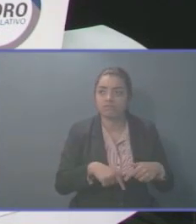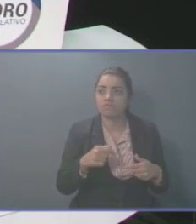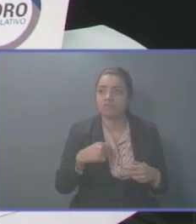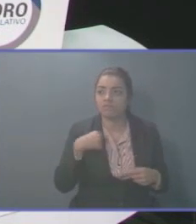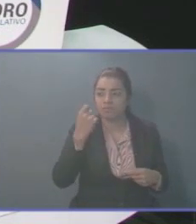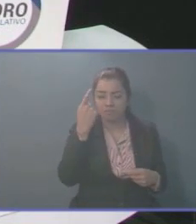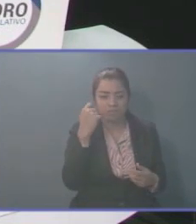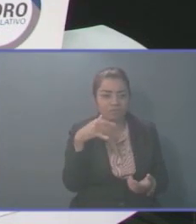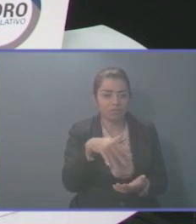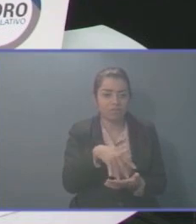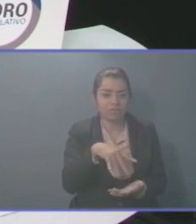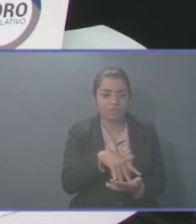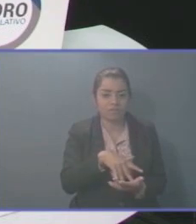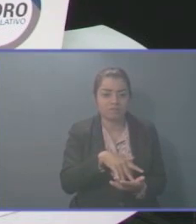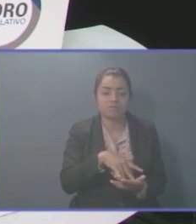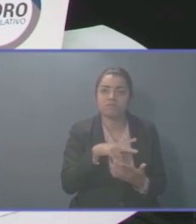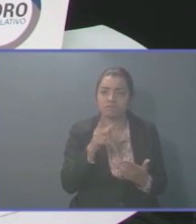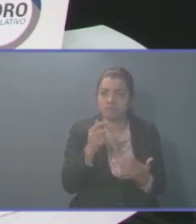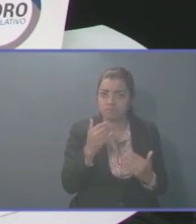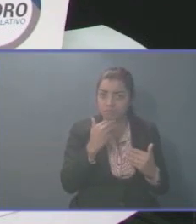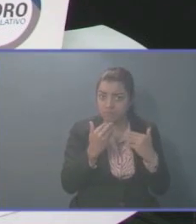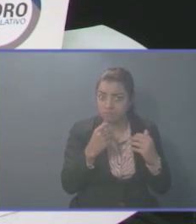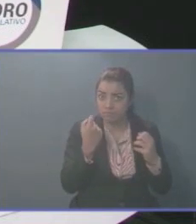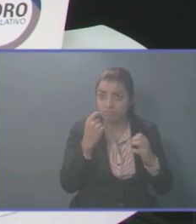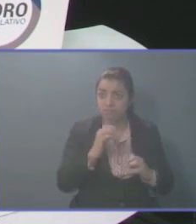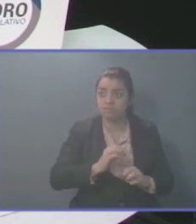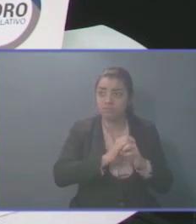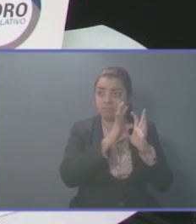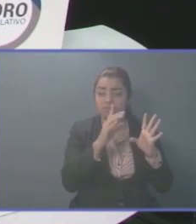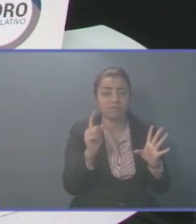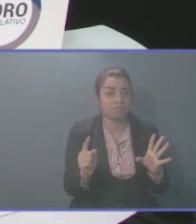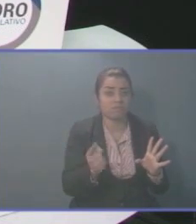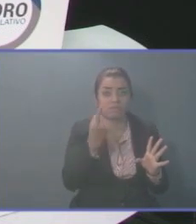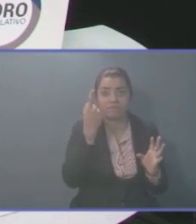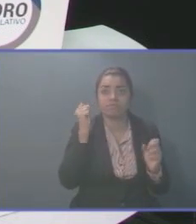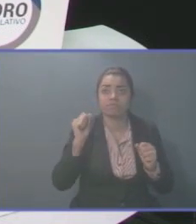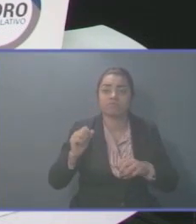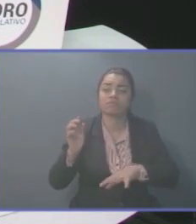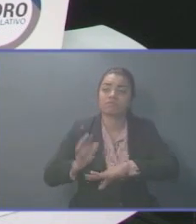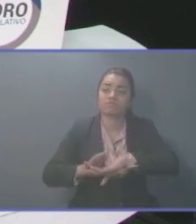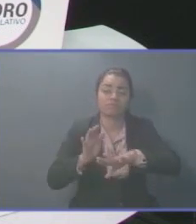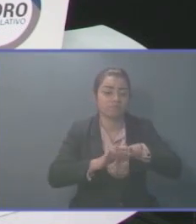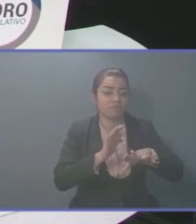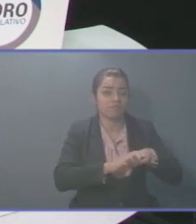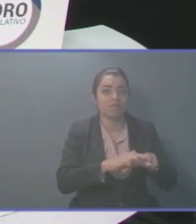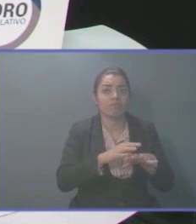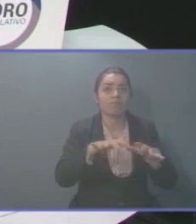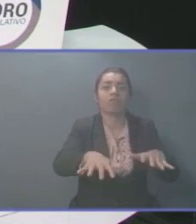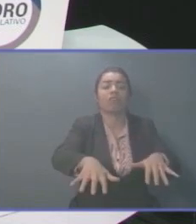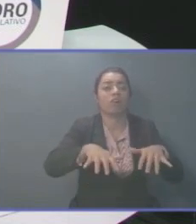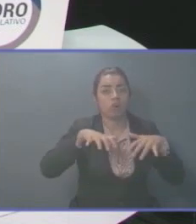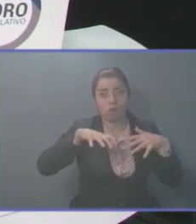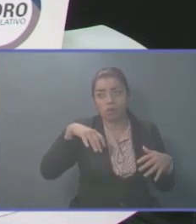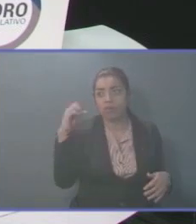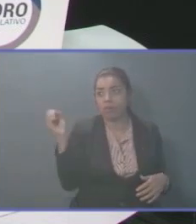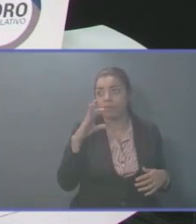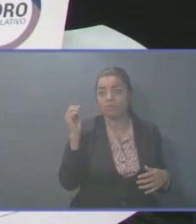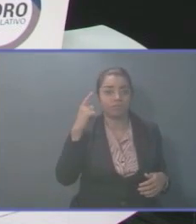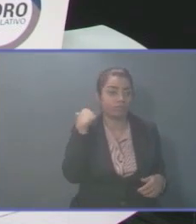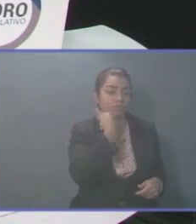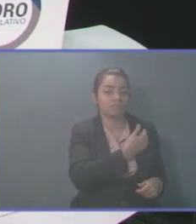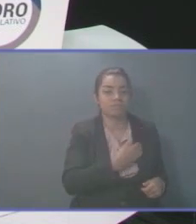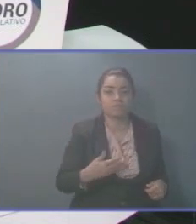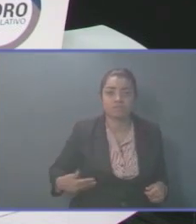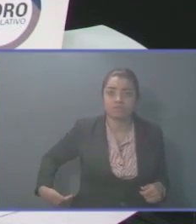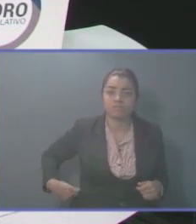la población, se había definido que el único que podía convocar a una sesión plenaria extraordinaria era el presidente de